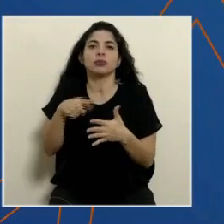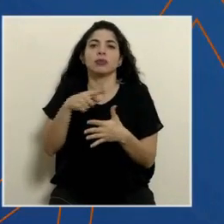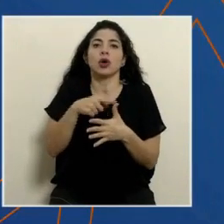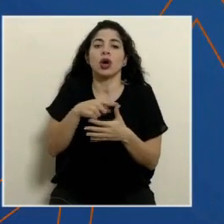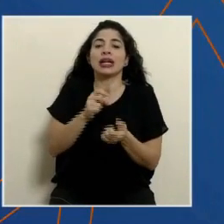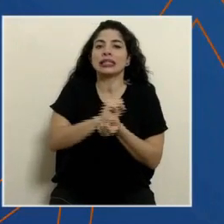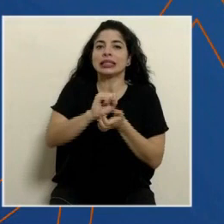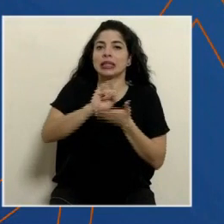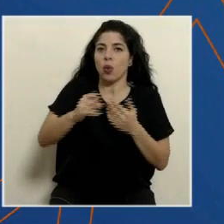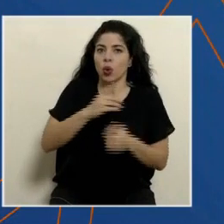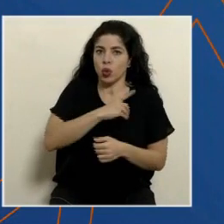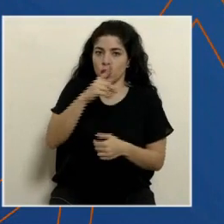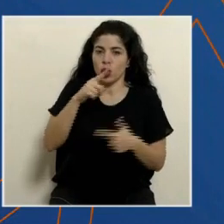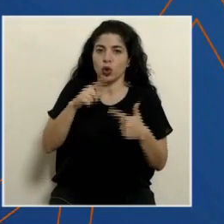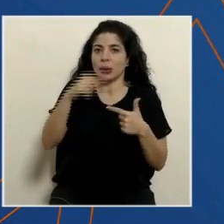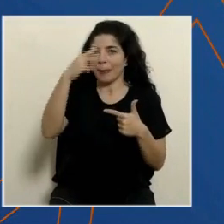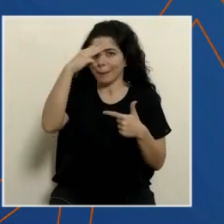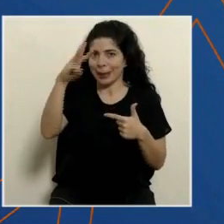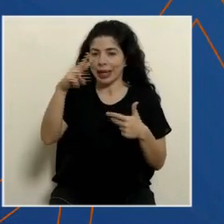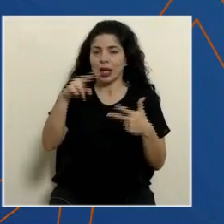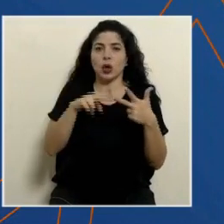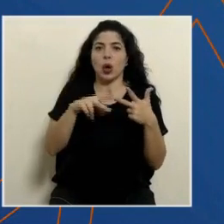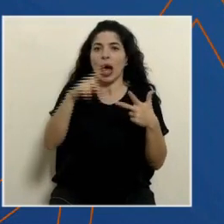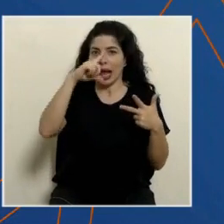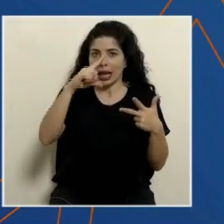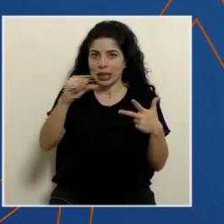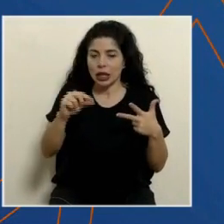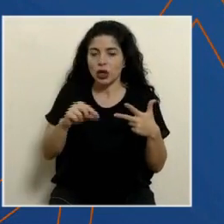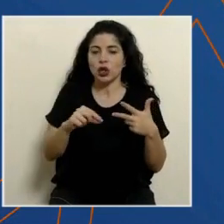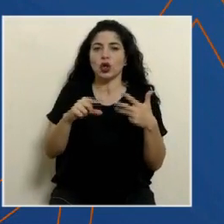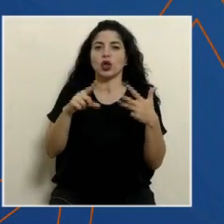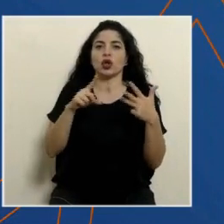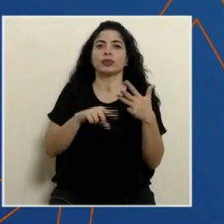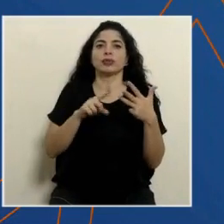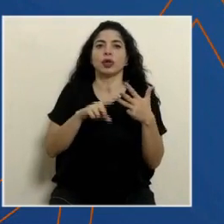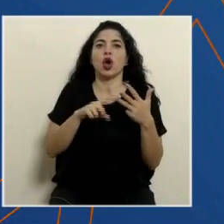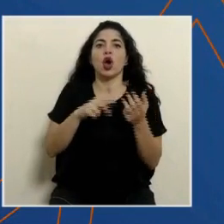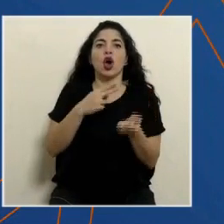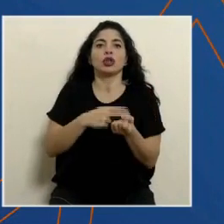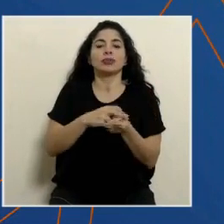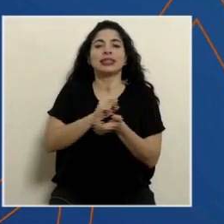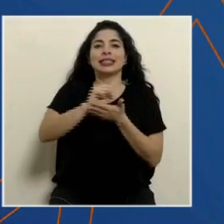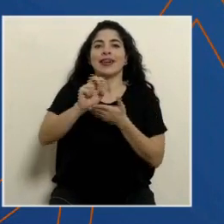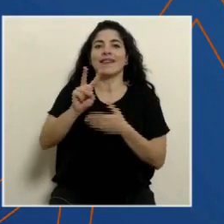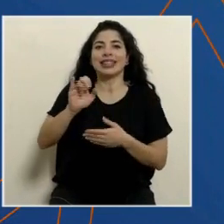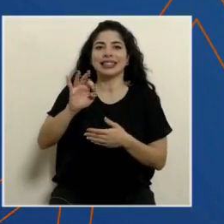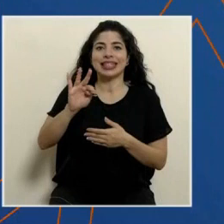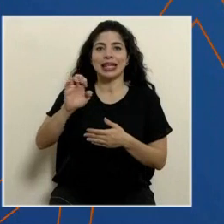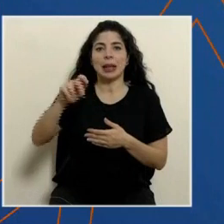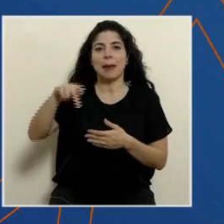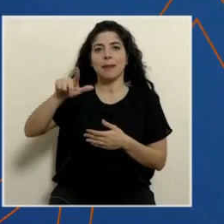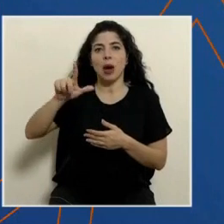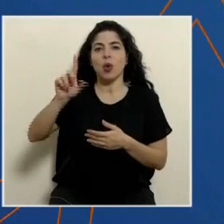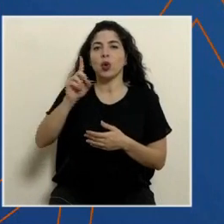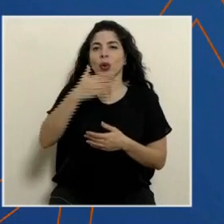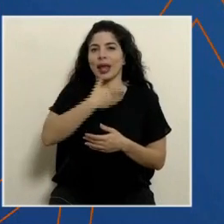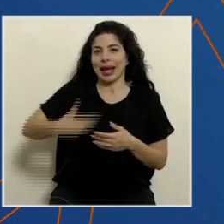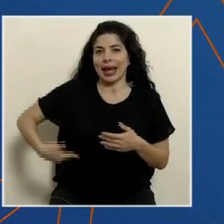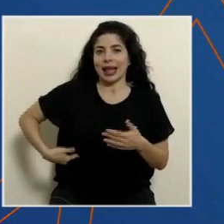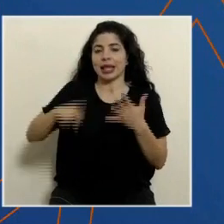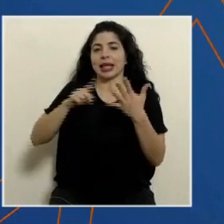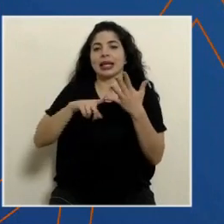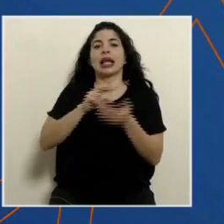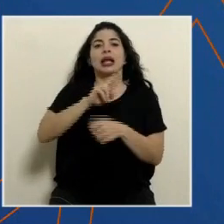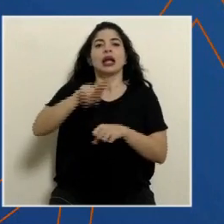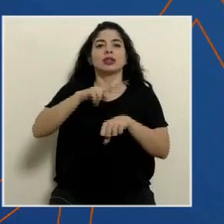Hospital San Juan de Dios, el Hospital México, el Hospital Calderón Guardia, el Hospital San Vicente de Paúl en Heredia y el Hospital